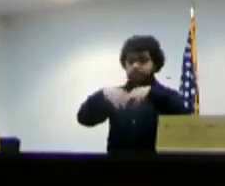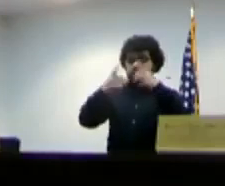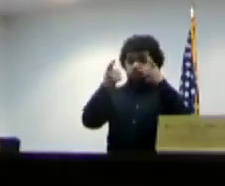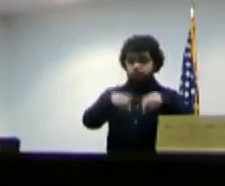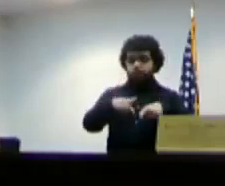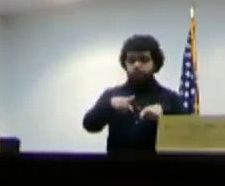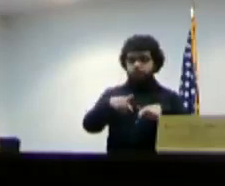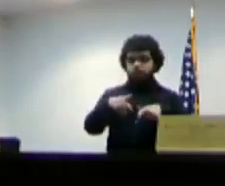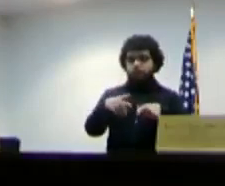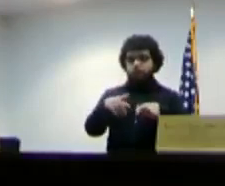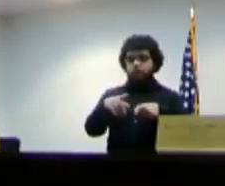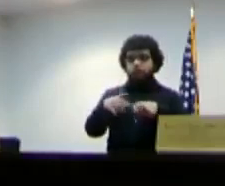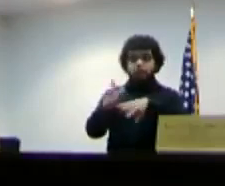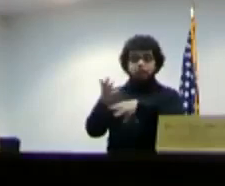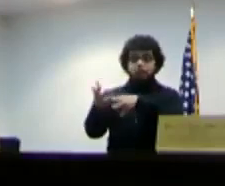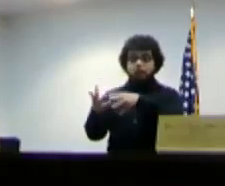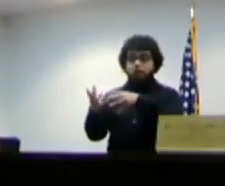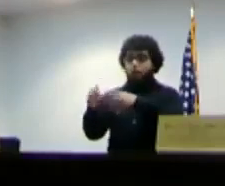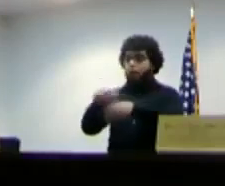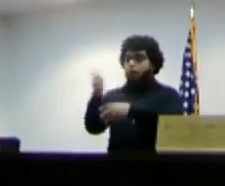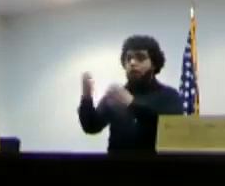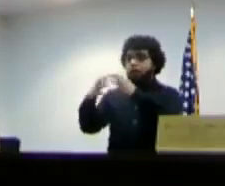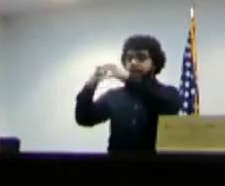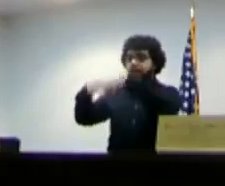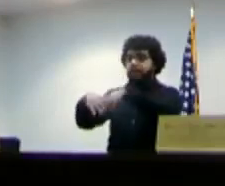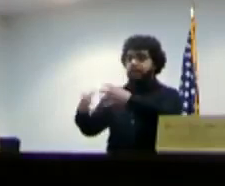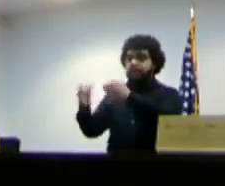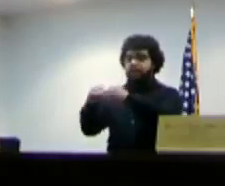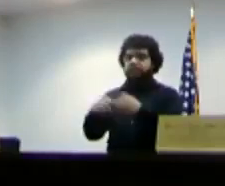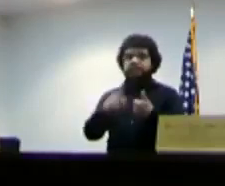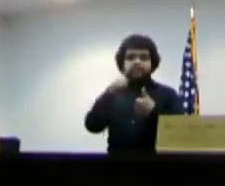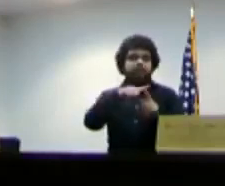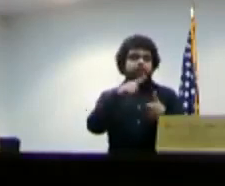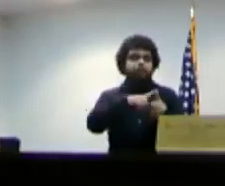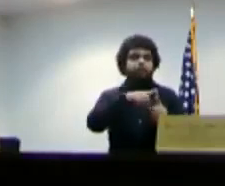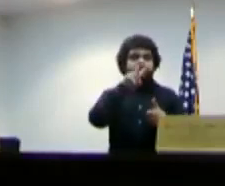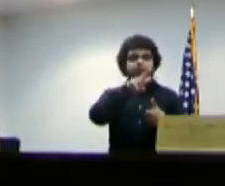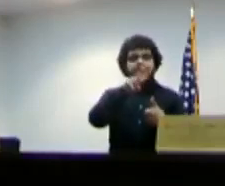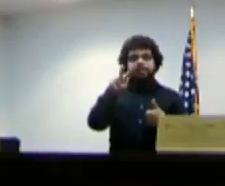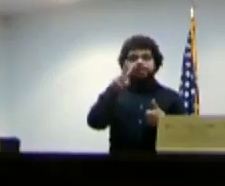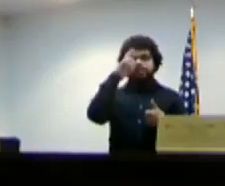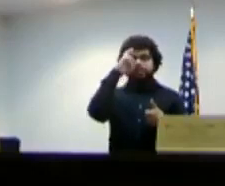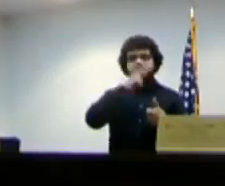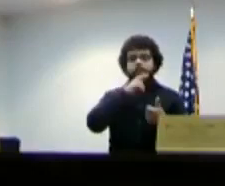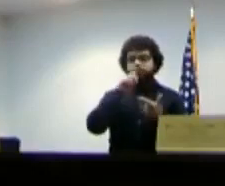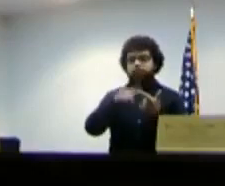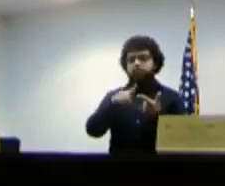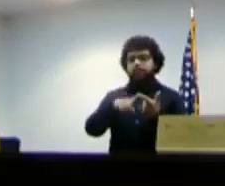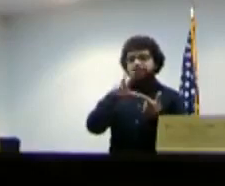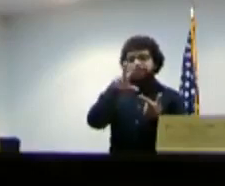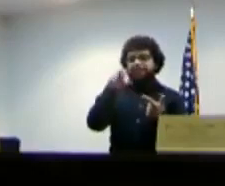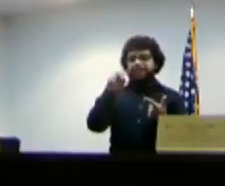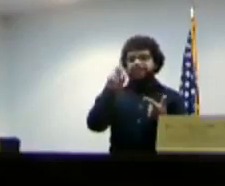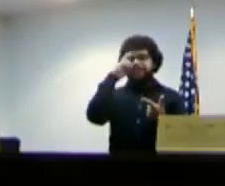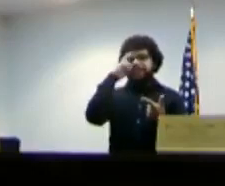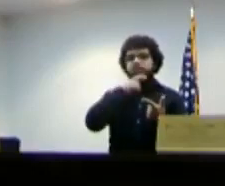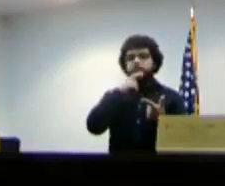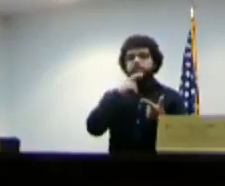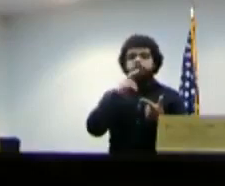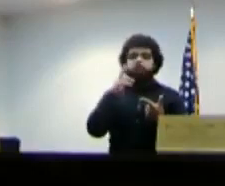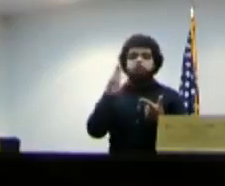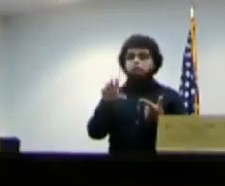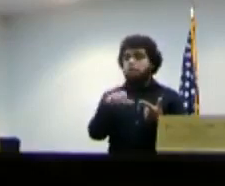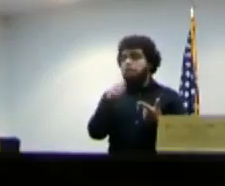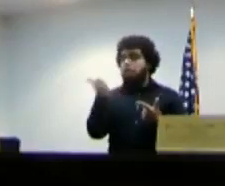antes de pasar? Tenemos una el 22 de agosto, otra el 30 de agosto. ¿Hubo alguna otra fecha de